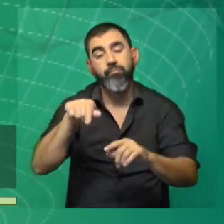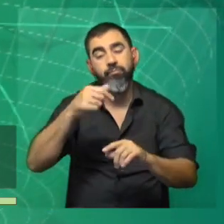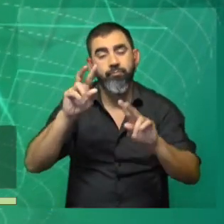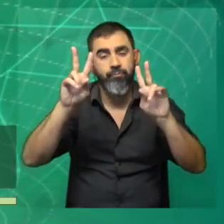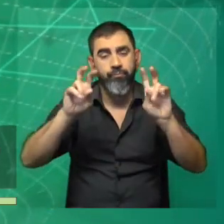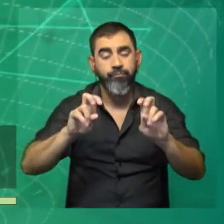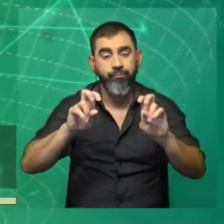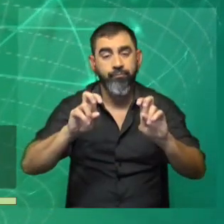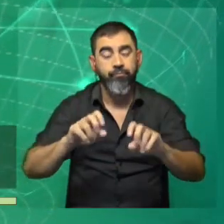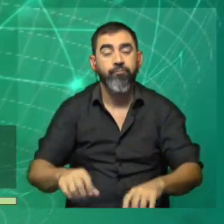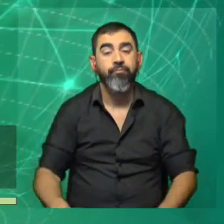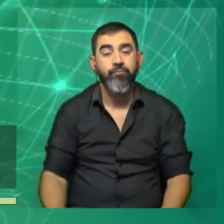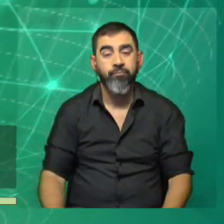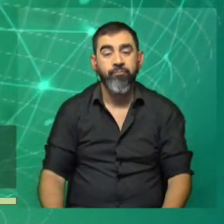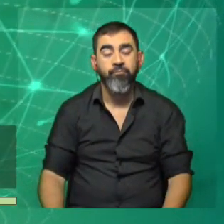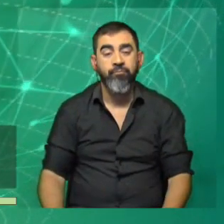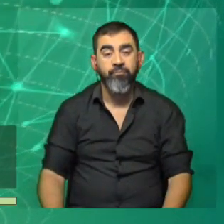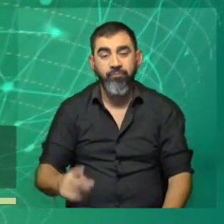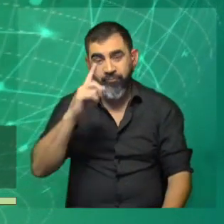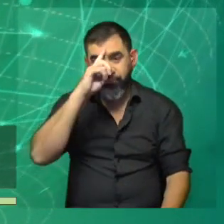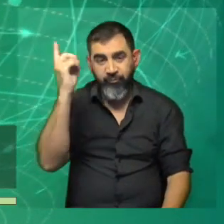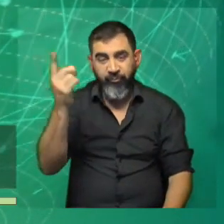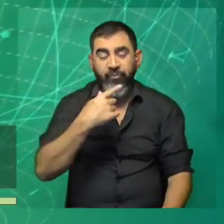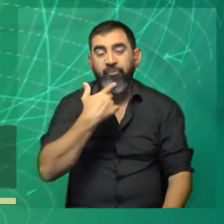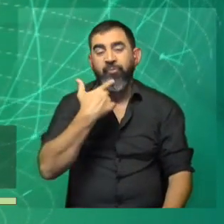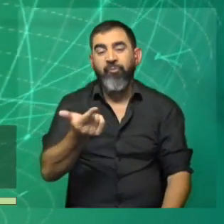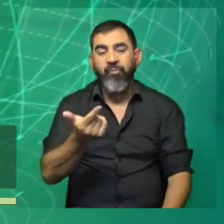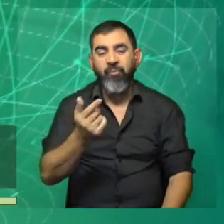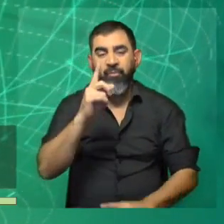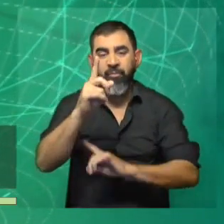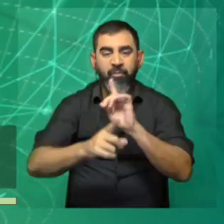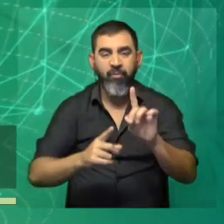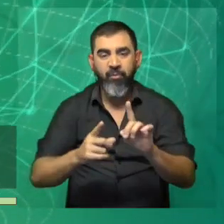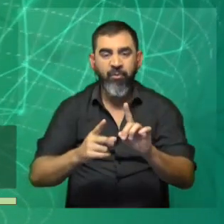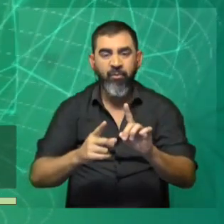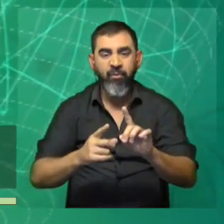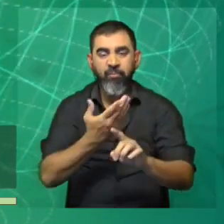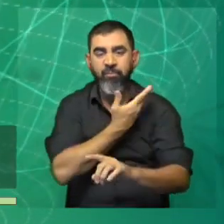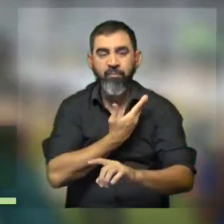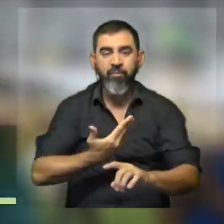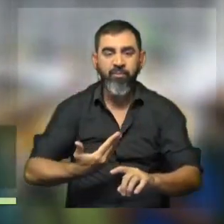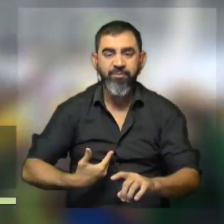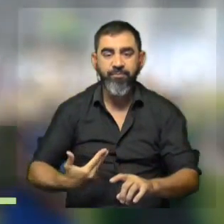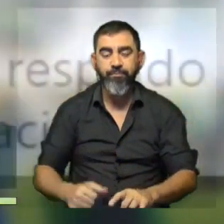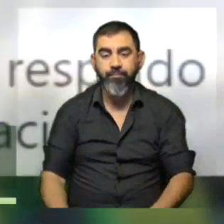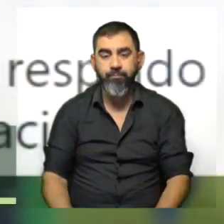repercusiones sobre lo ocurrido en Brasil a nivel internacional por ejemplo algunos mandatarios